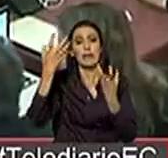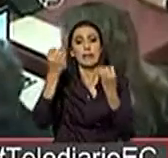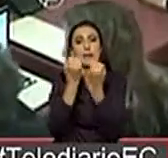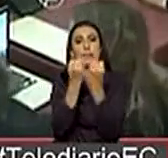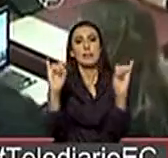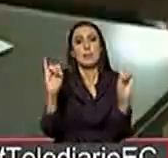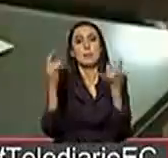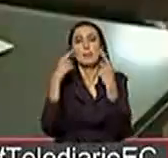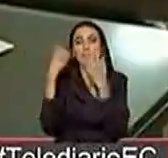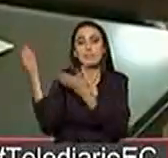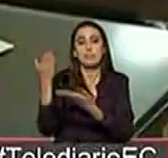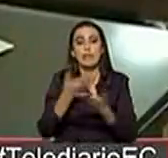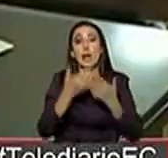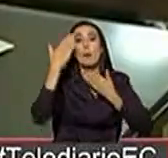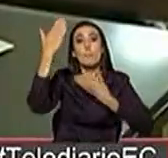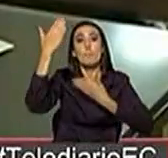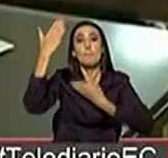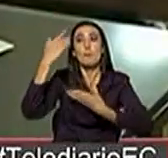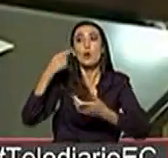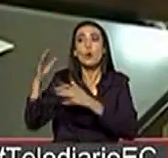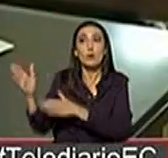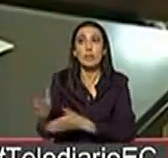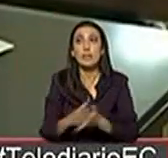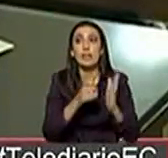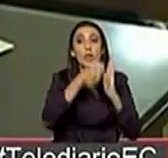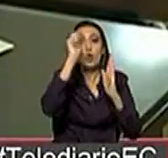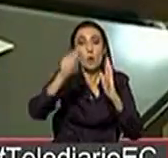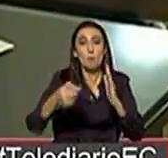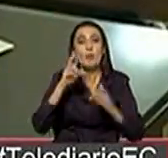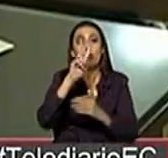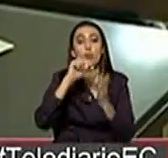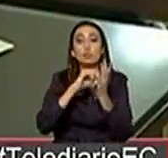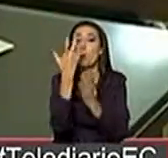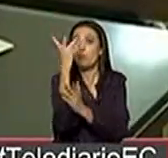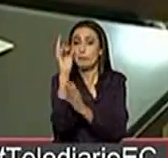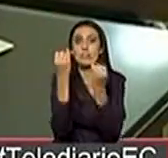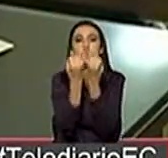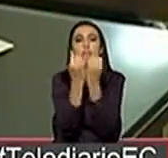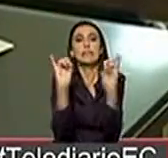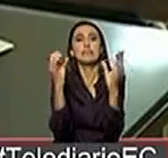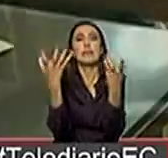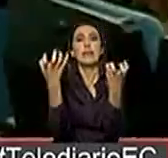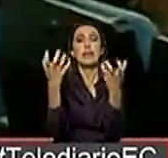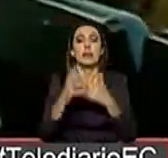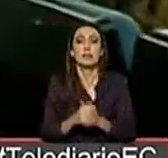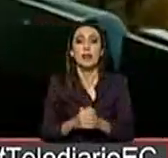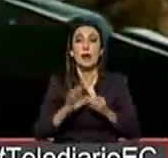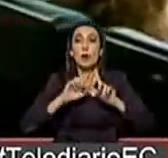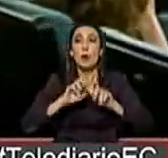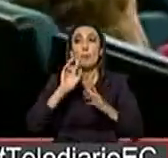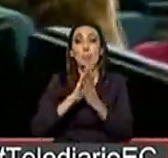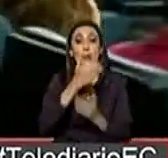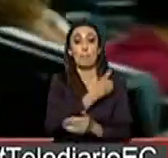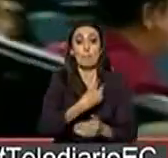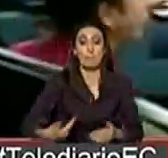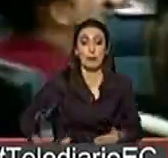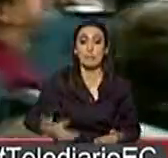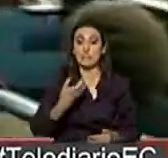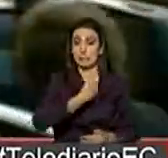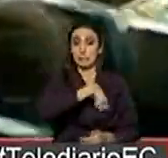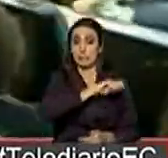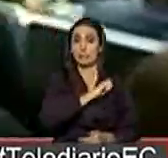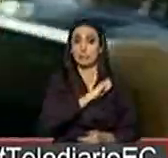políticos sentenciados impulsaron el referéndum que en 2017 declaró la independencia de cataluña al respecto pedro sánchez jefe del gobierno